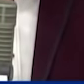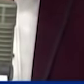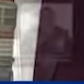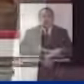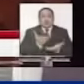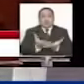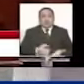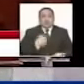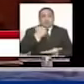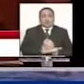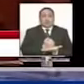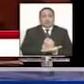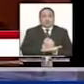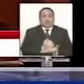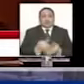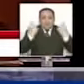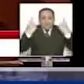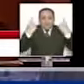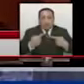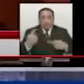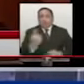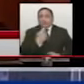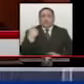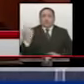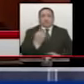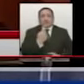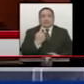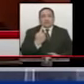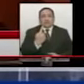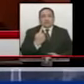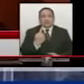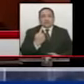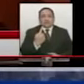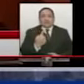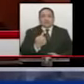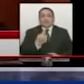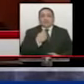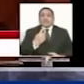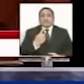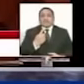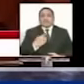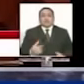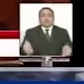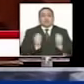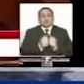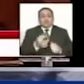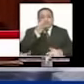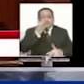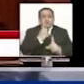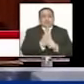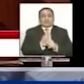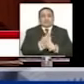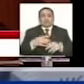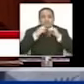más escueto y consciente de que un gobierno de transición